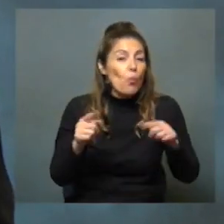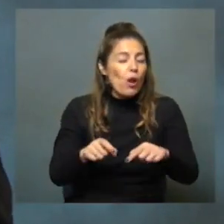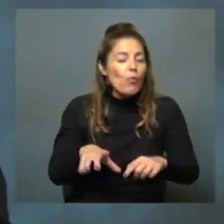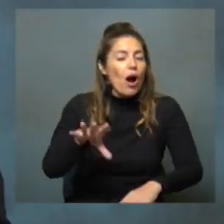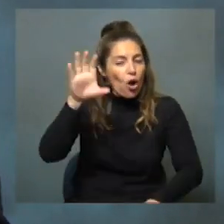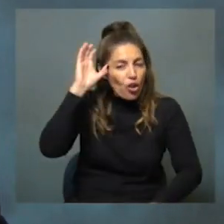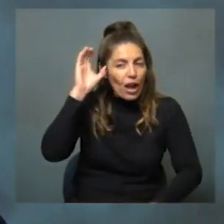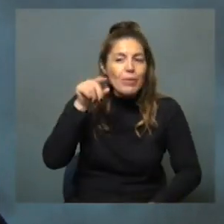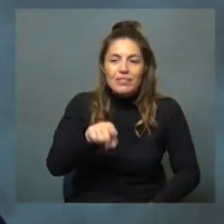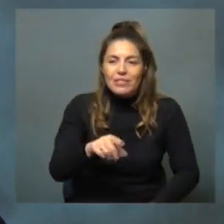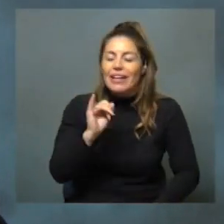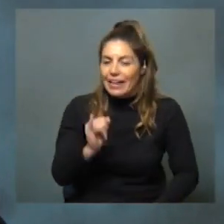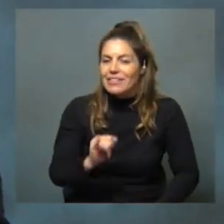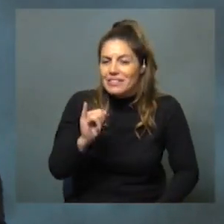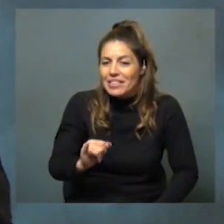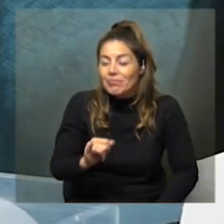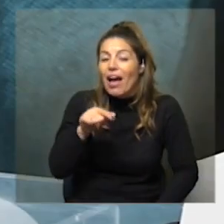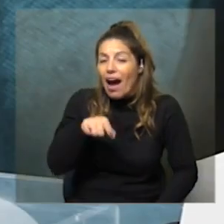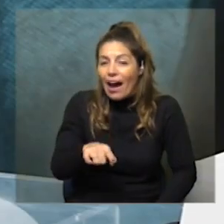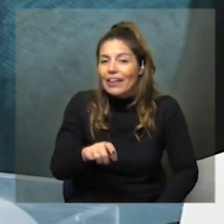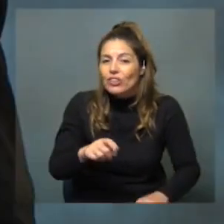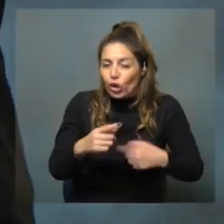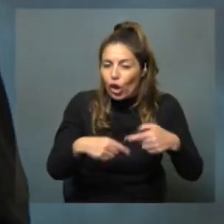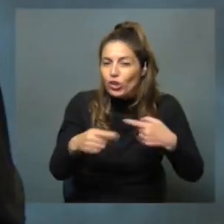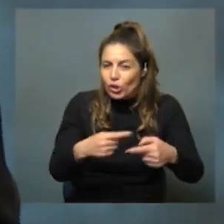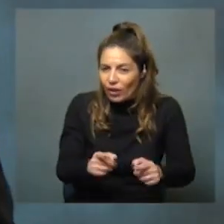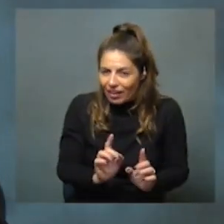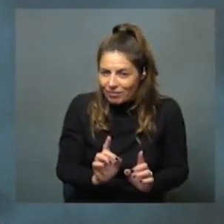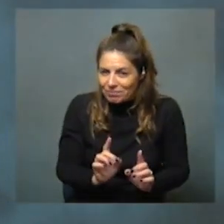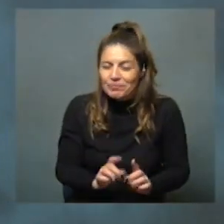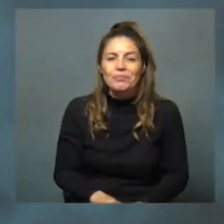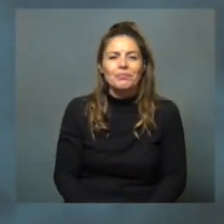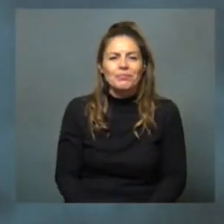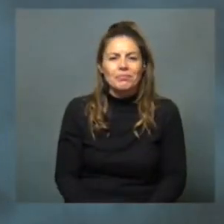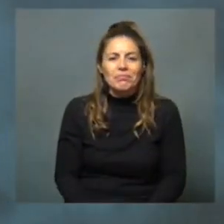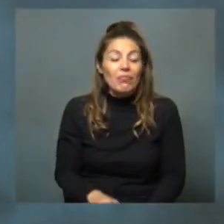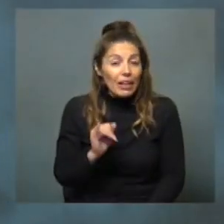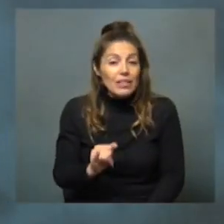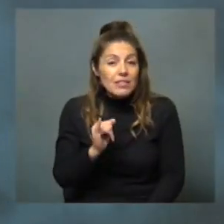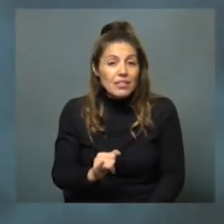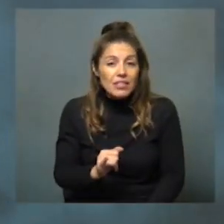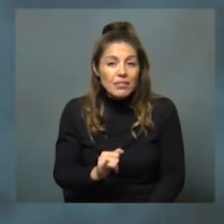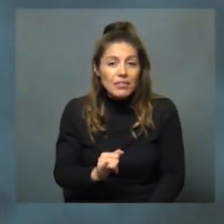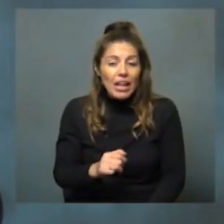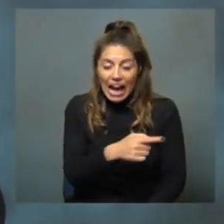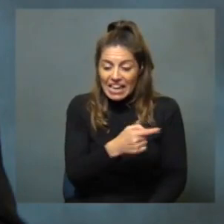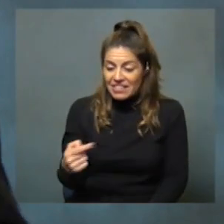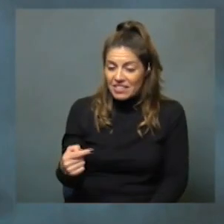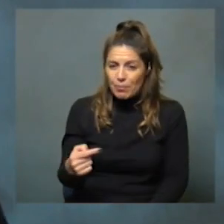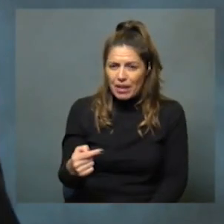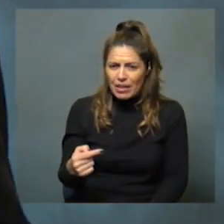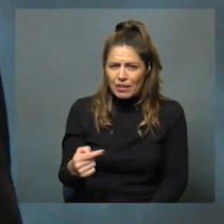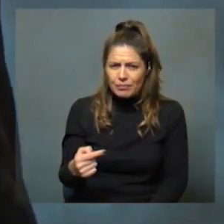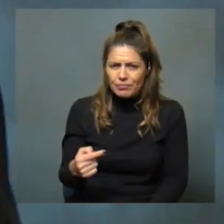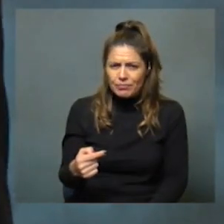es que está. Es que sí, que algo que tiene tengo que suceder. Que tengo que seguirla. Claro. Y pasó así, pasó a la semana por ahí, digo, a